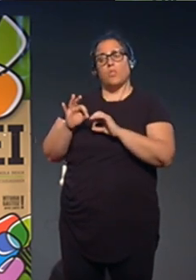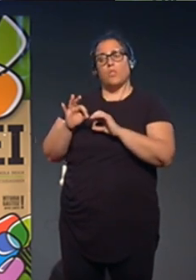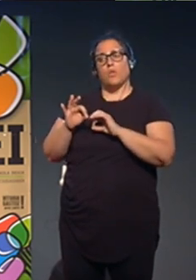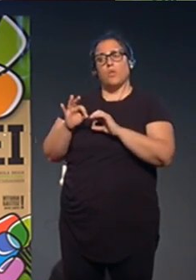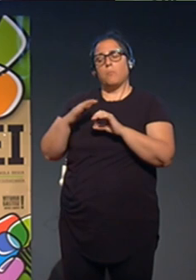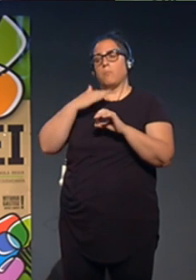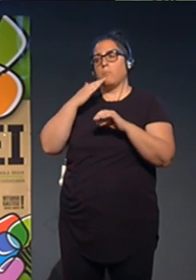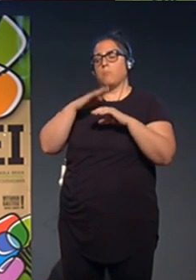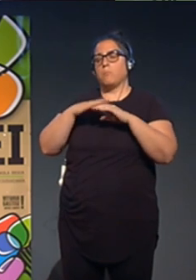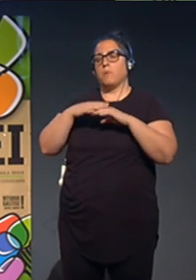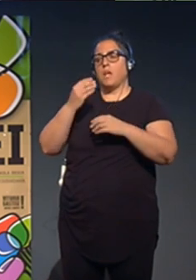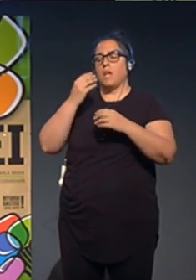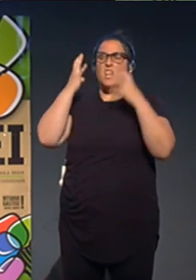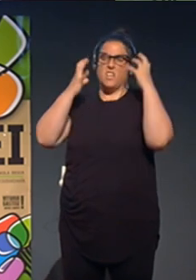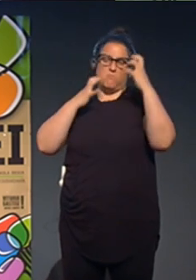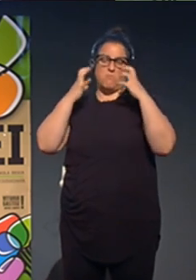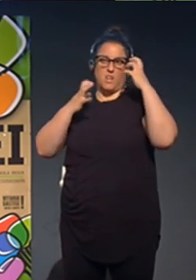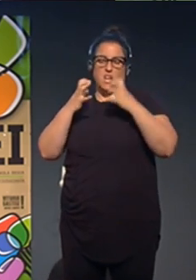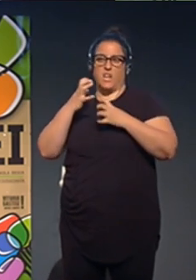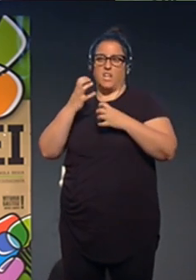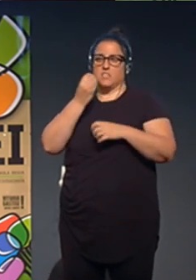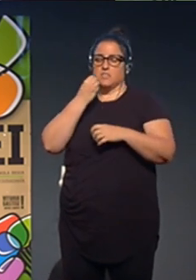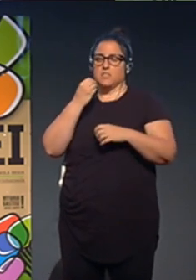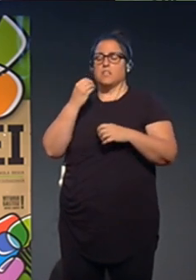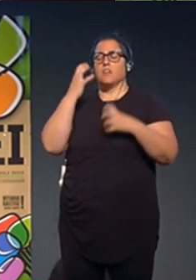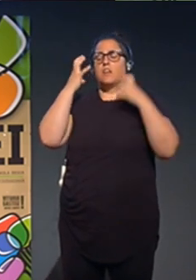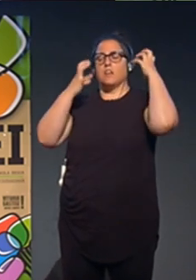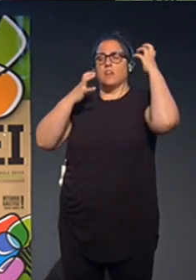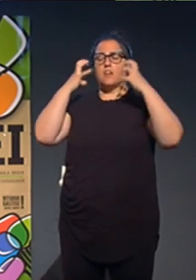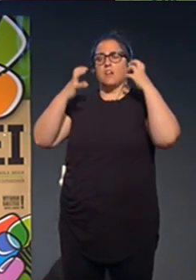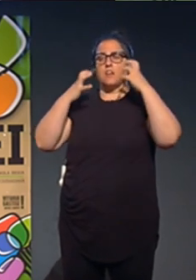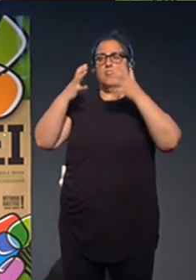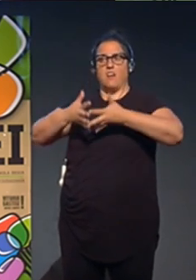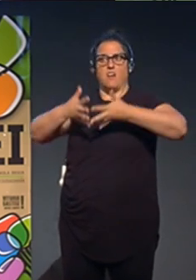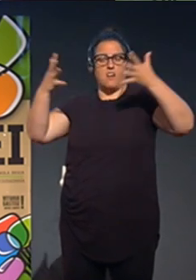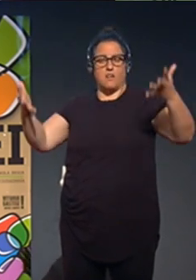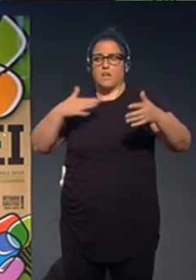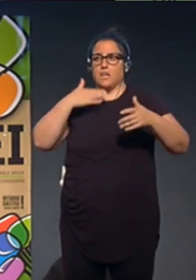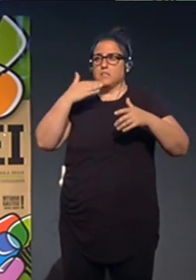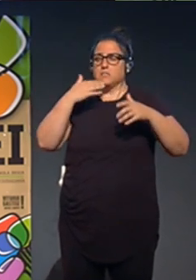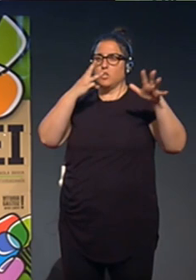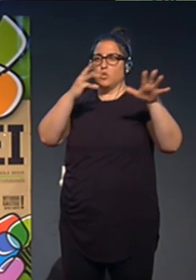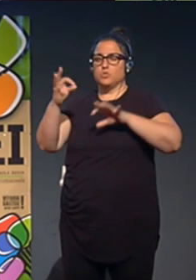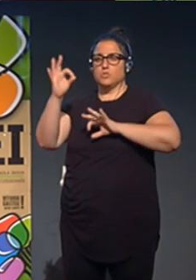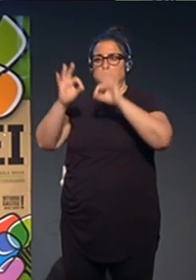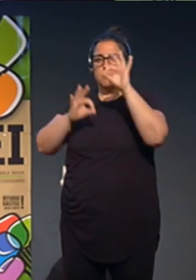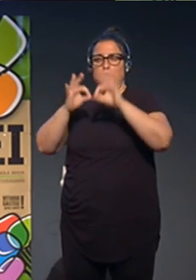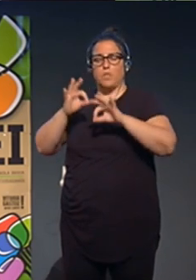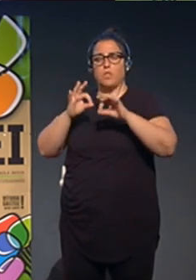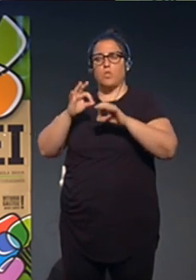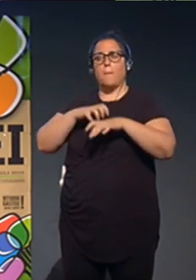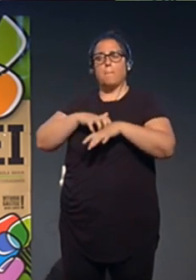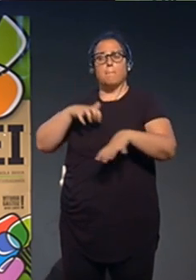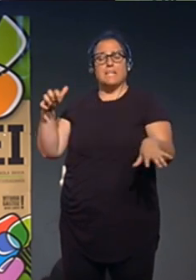para nuestros animales sobre todo para las macrogranjas etcétera casi el 80% gran parte de ella viene de